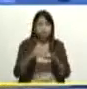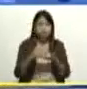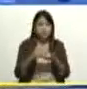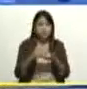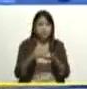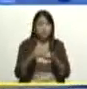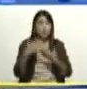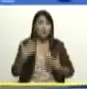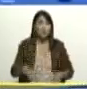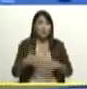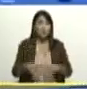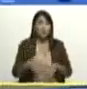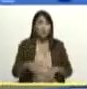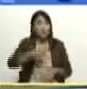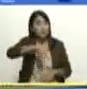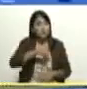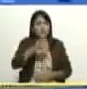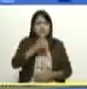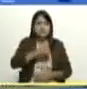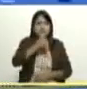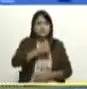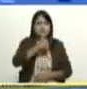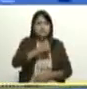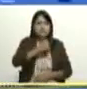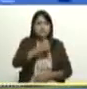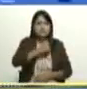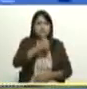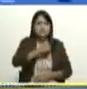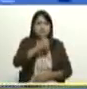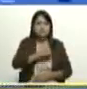Teníamos que plantearnos resistir,